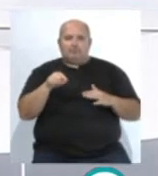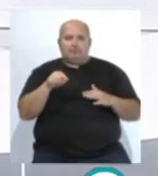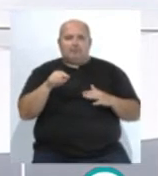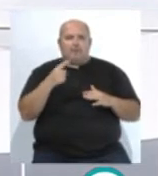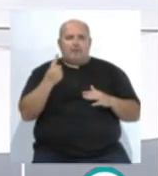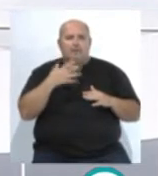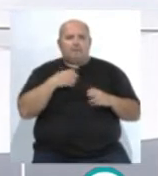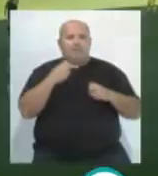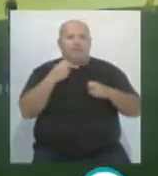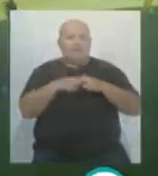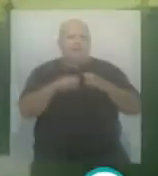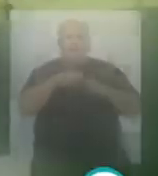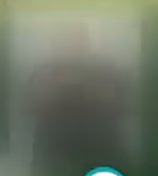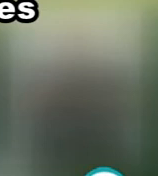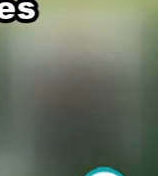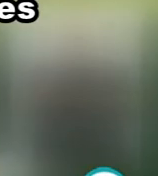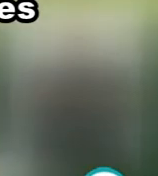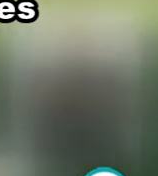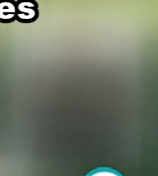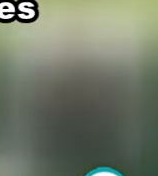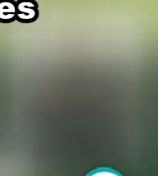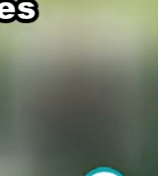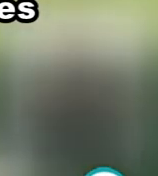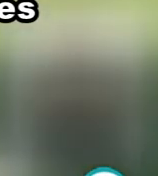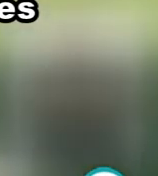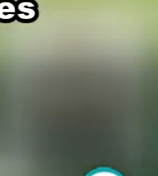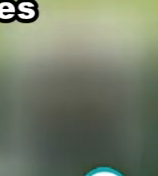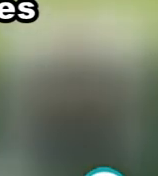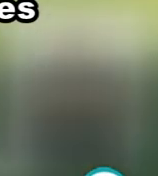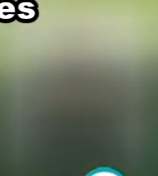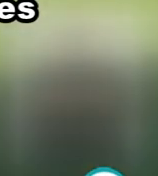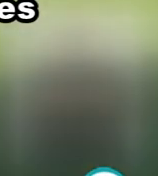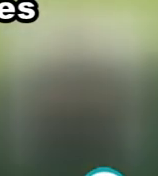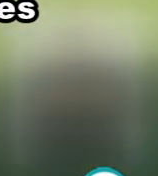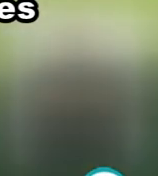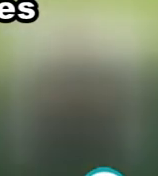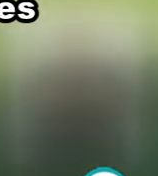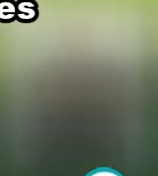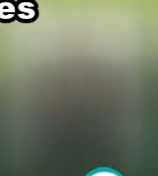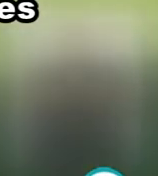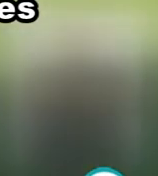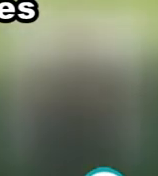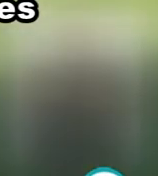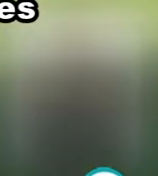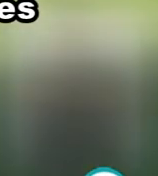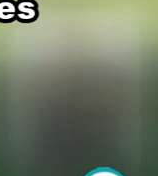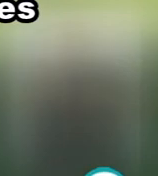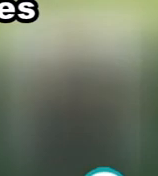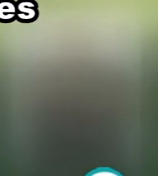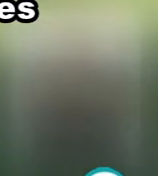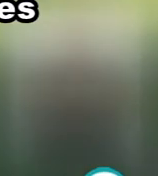hay una lesión de Edu Ramos que lo obliga a salir del campo. Y en el minuto 12 ocurre